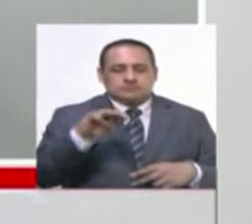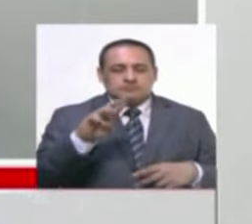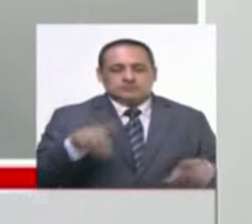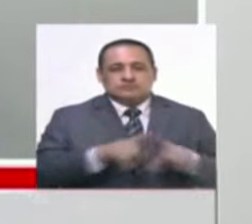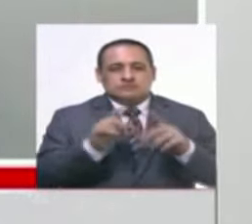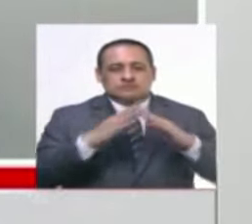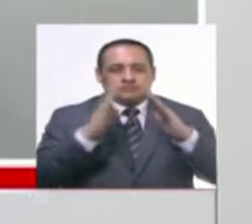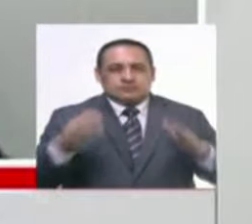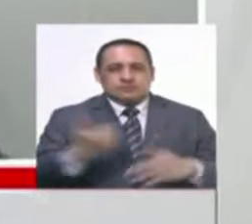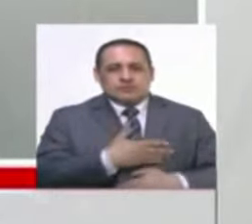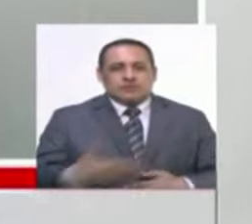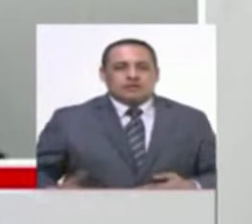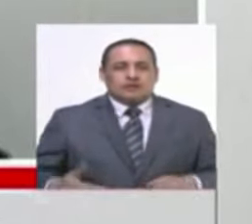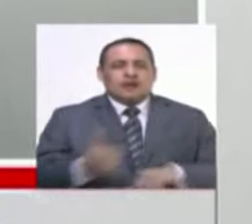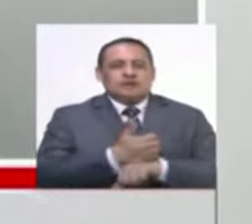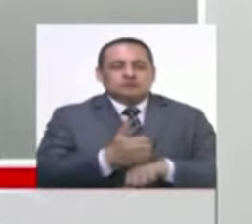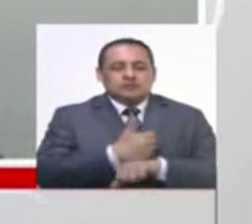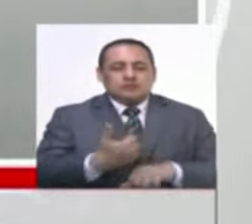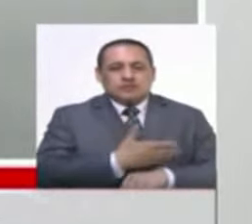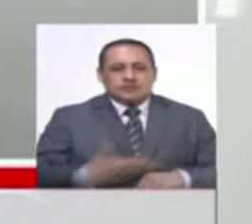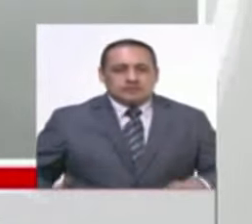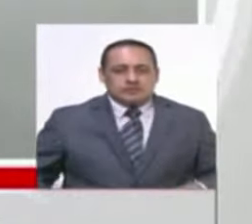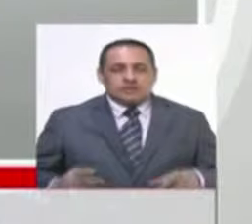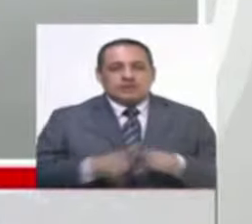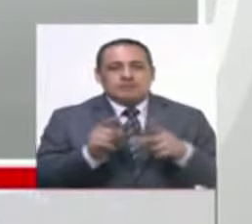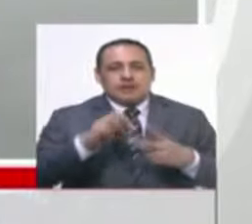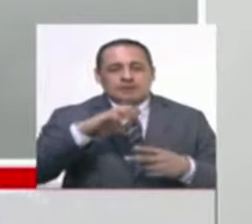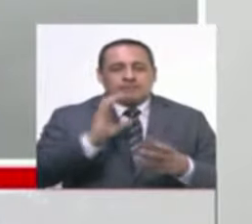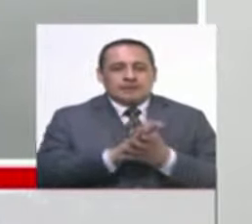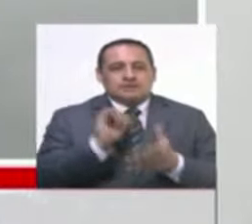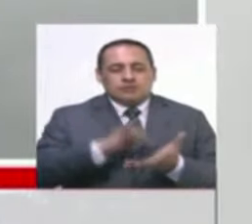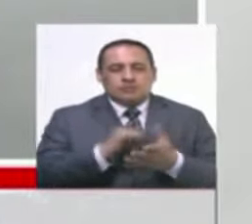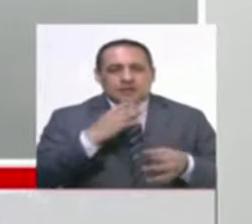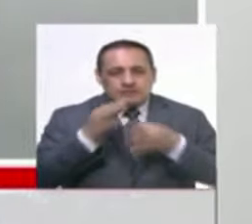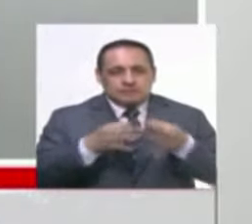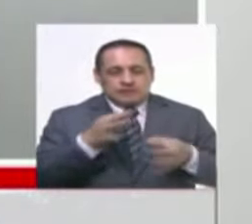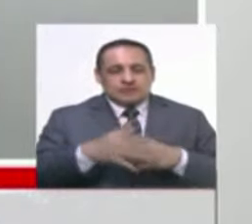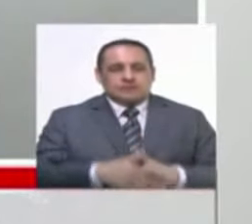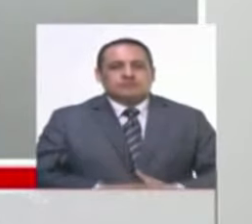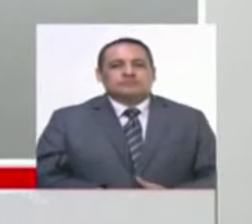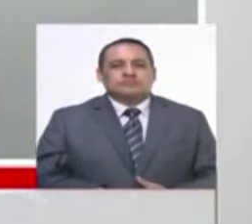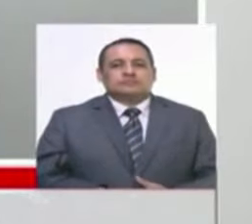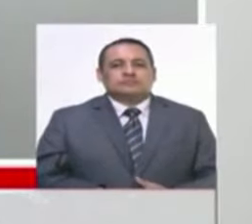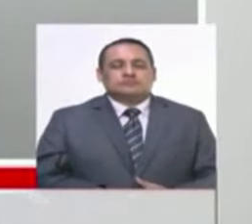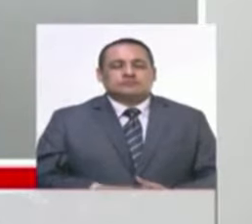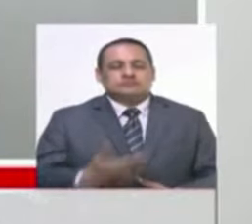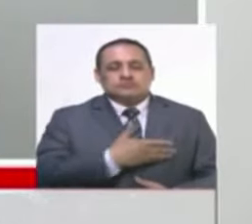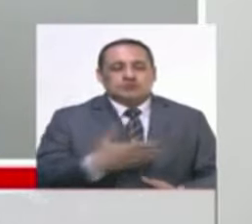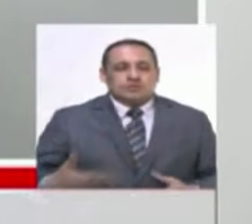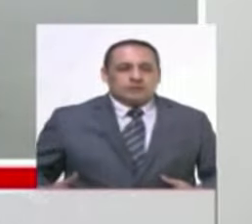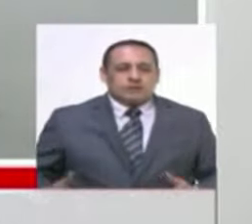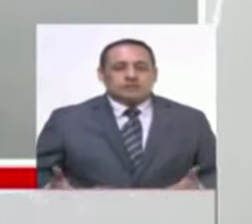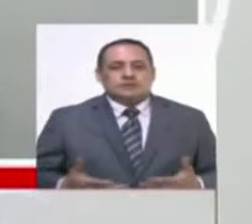desde Palacio asesoró al presidente y al Bruno Pacheco para que ocupe el cargo. Señor presidente